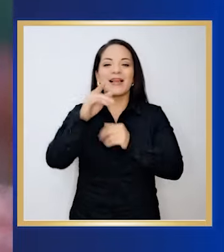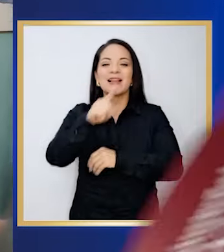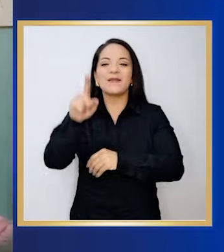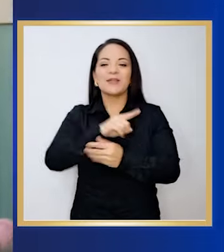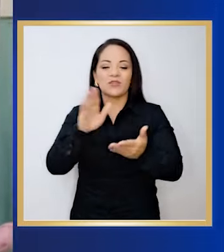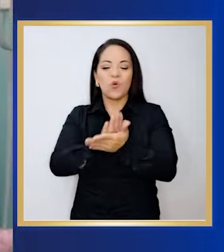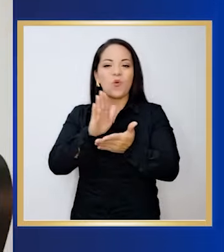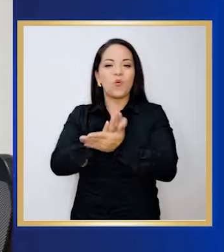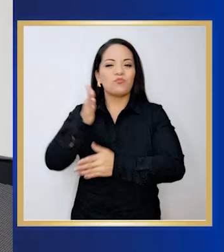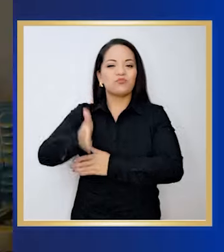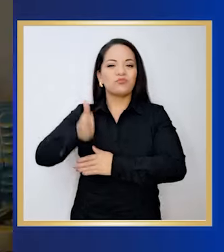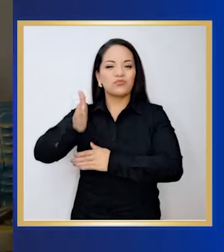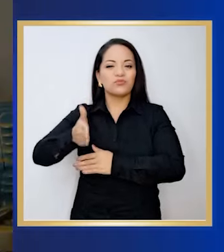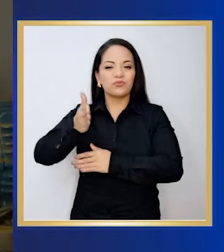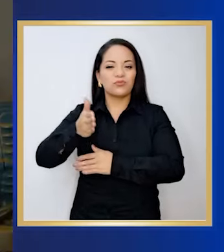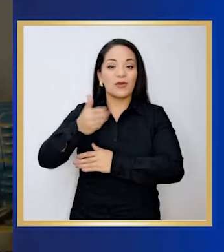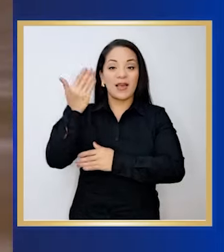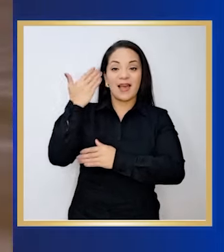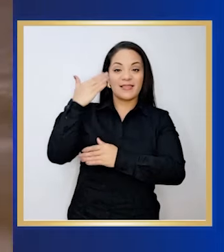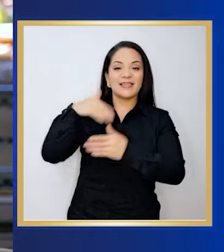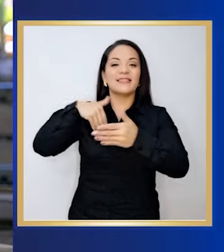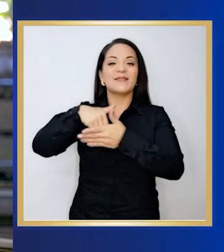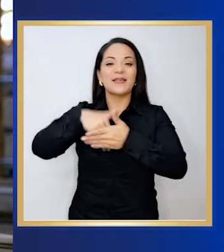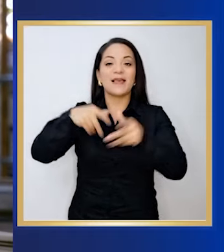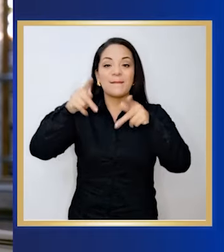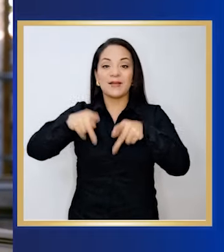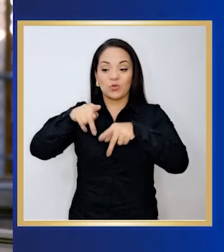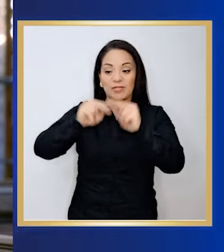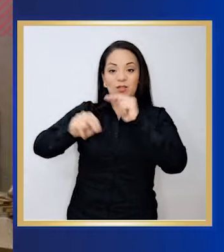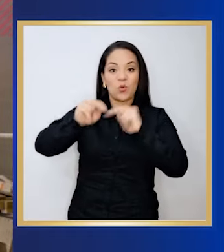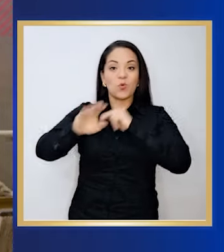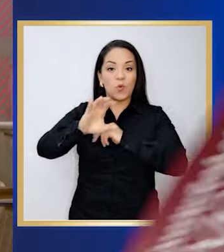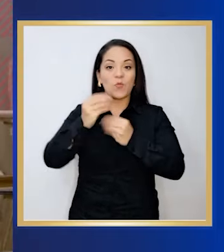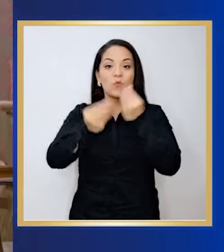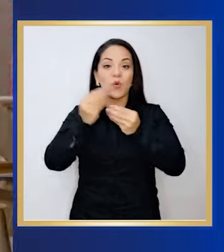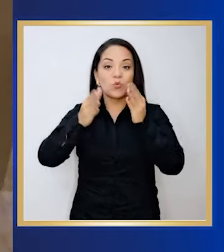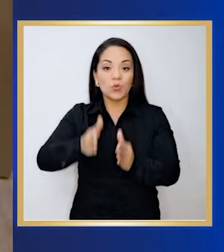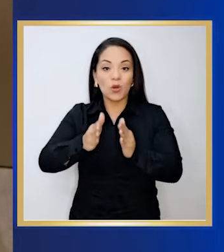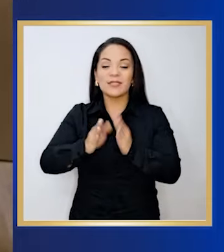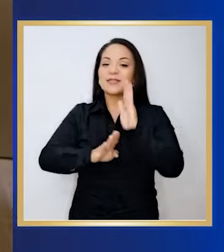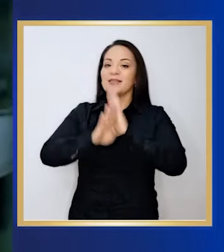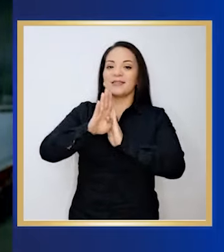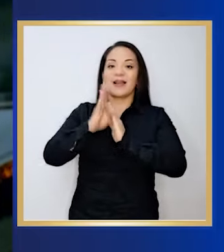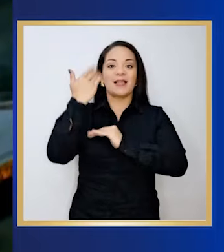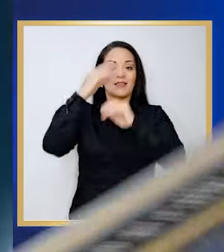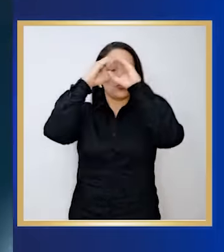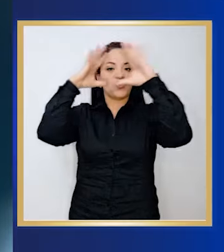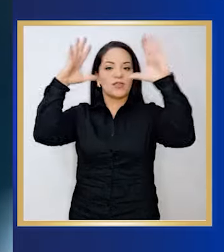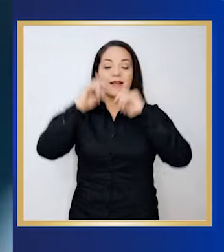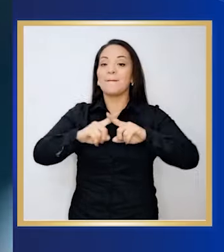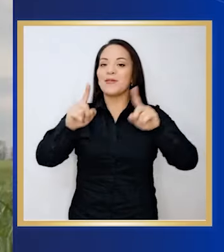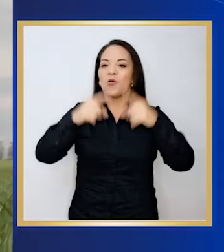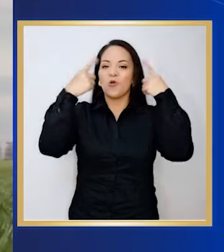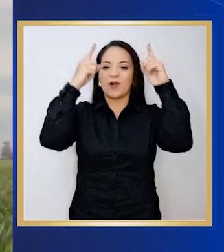de eliminación de los cuellos de botella Que impedían a nuestros emprendimientos y sector productivo crecer y